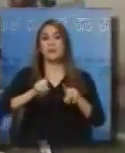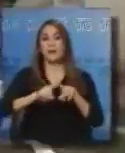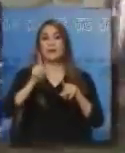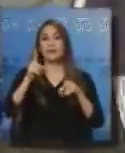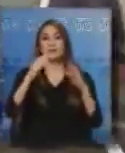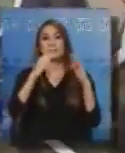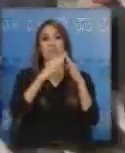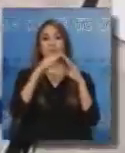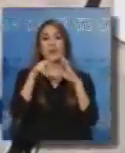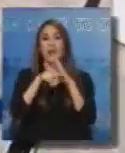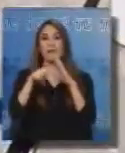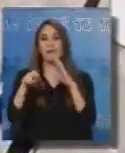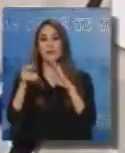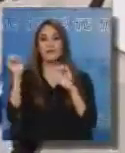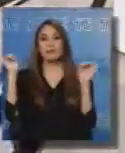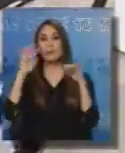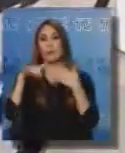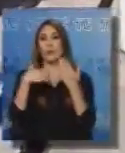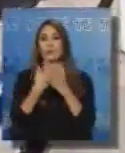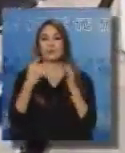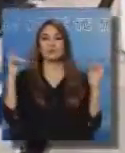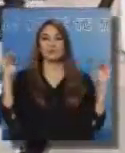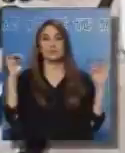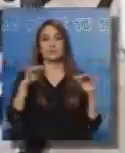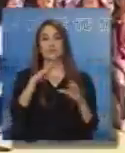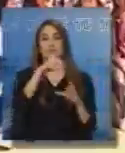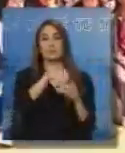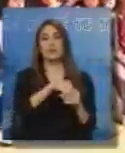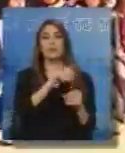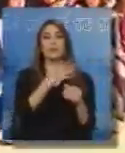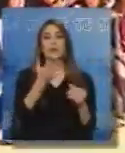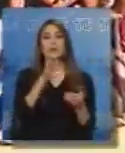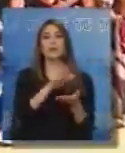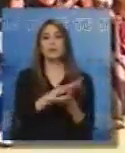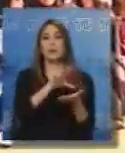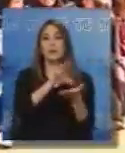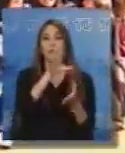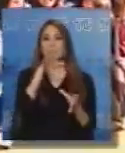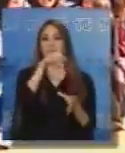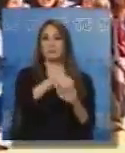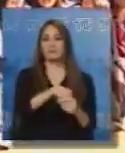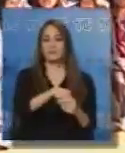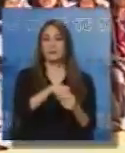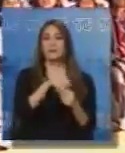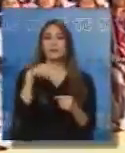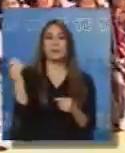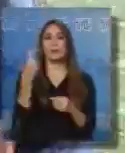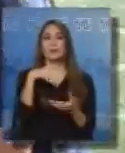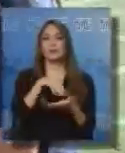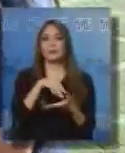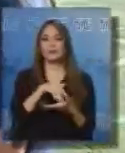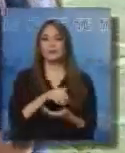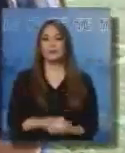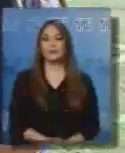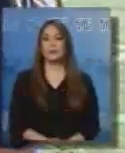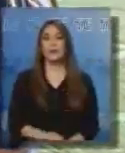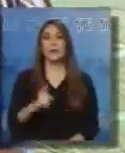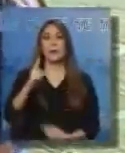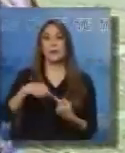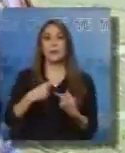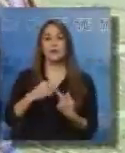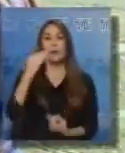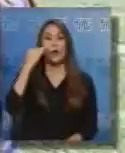cantón participaron del ejercicio. El plantel Juan Montalvo en el sector de Santa Rosa fue uno de los puntos de concentración de los estudiantes. Los más grandes son